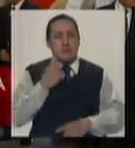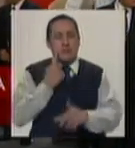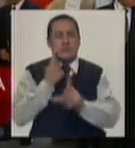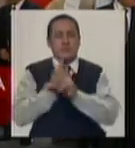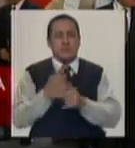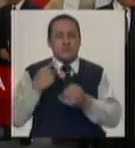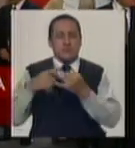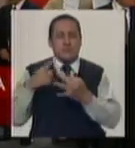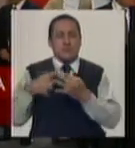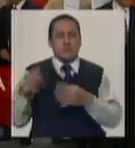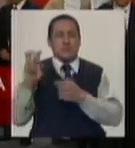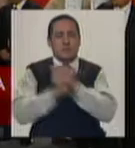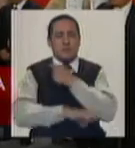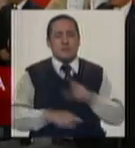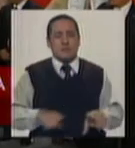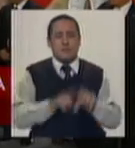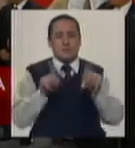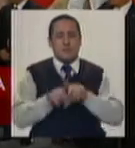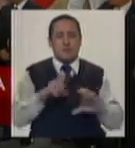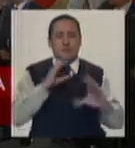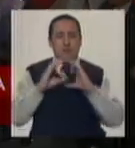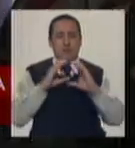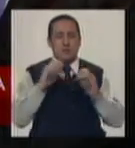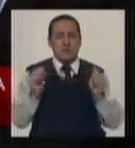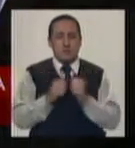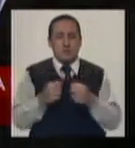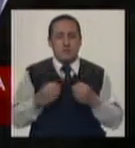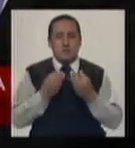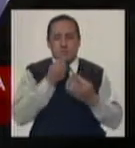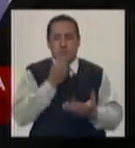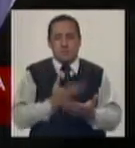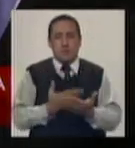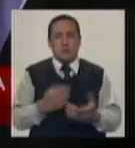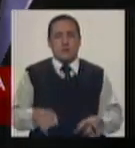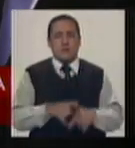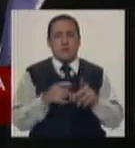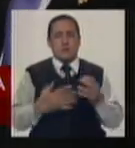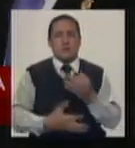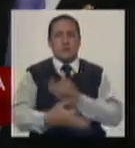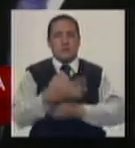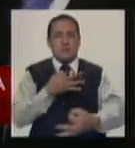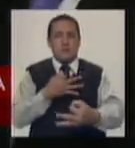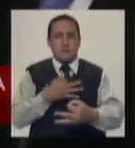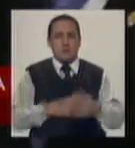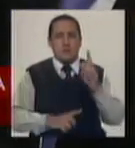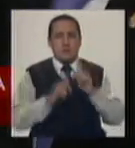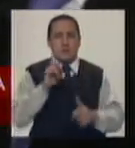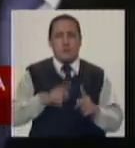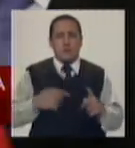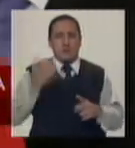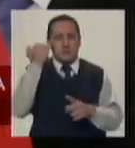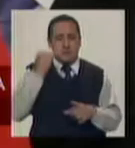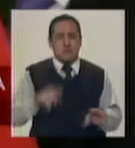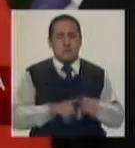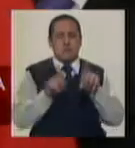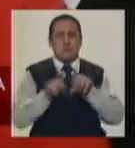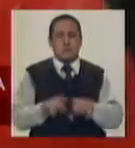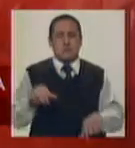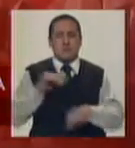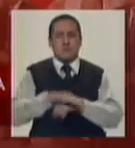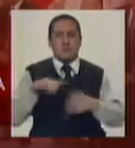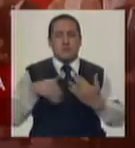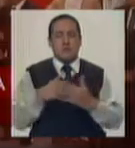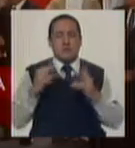de los dignatarios que están conversando cordialmente, intercambiando algunas ideas respecto